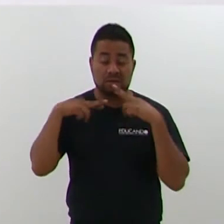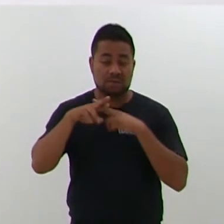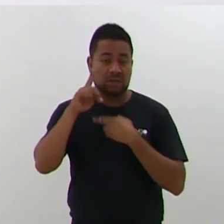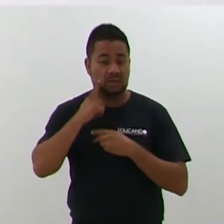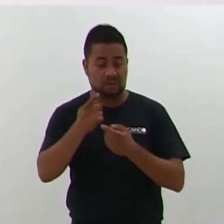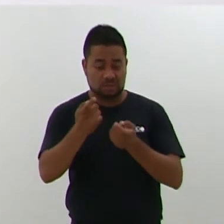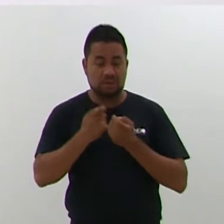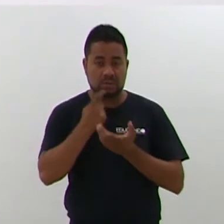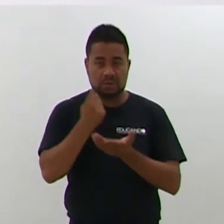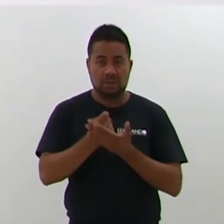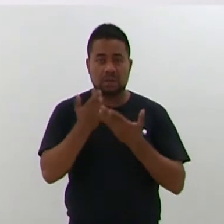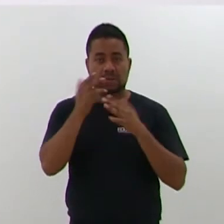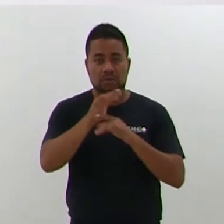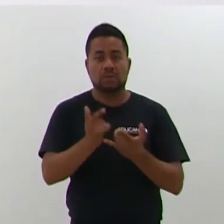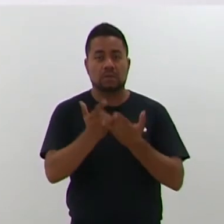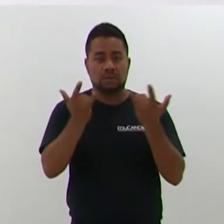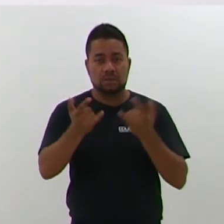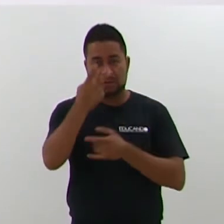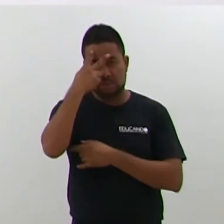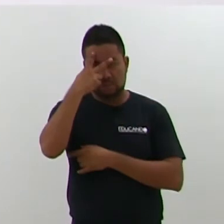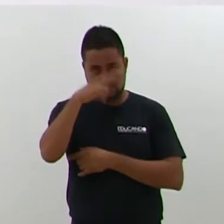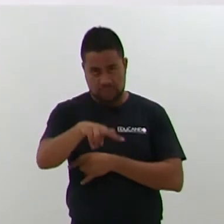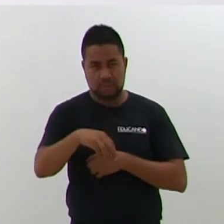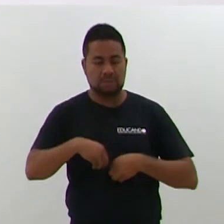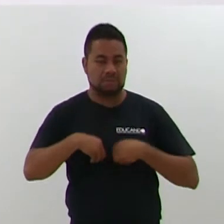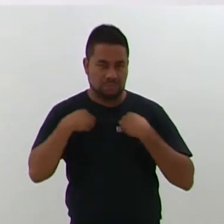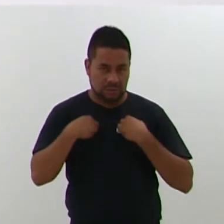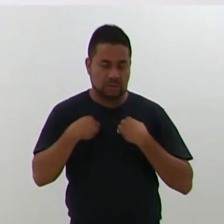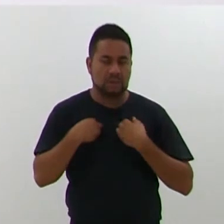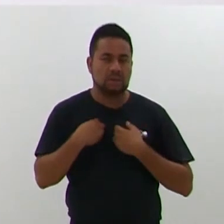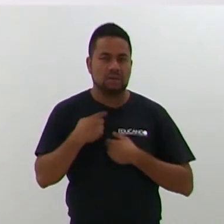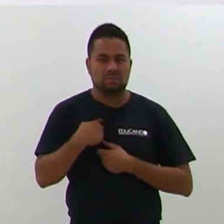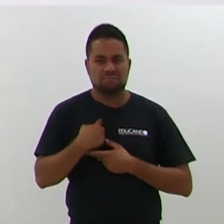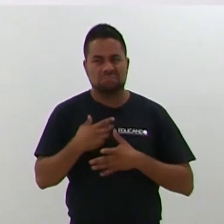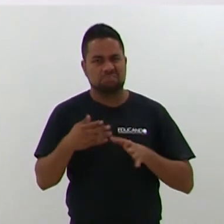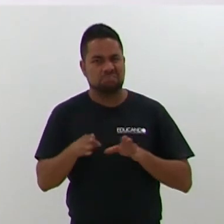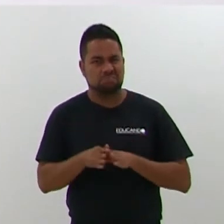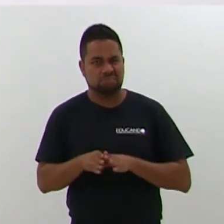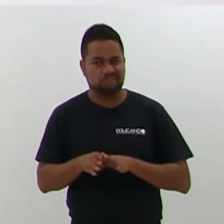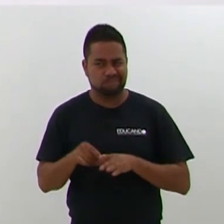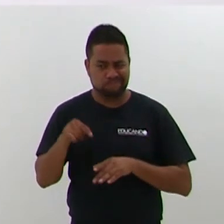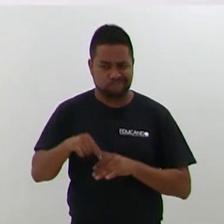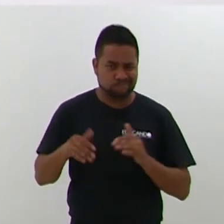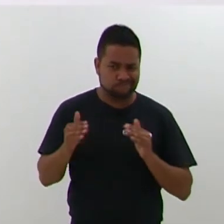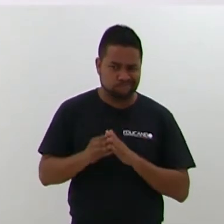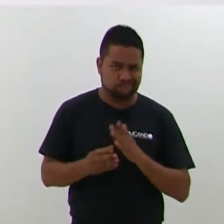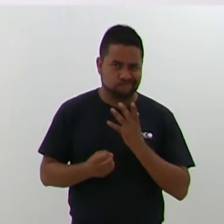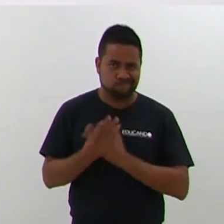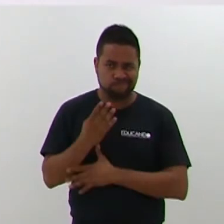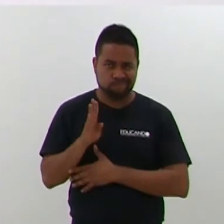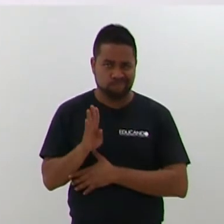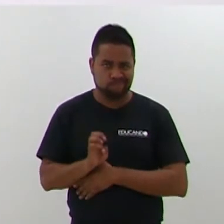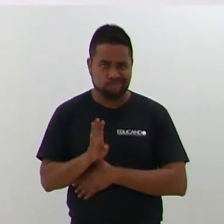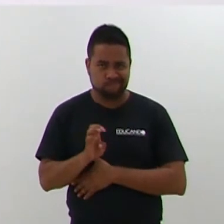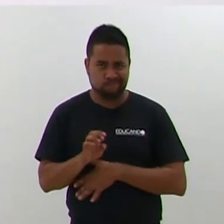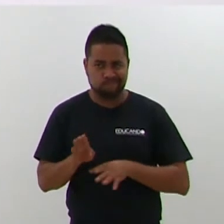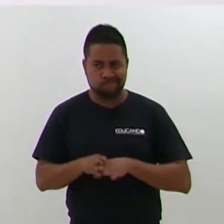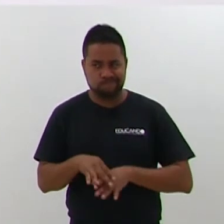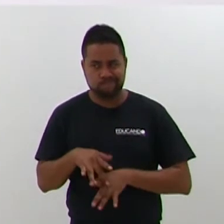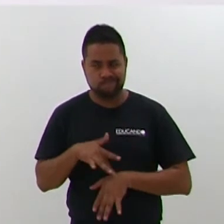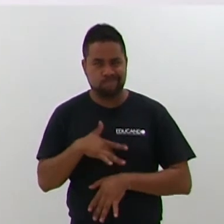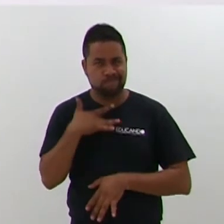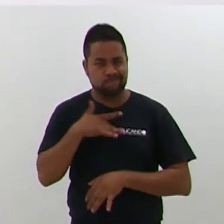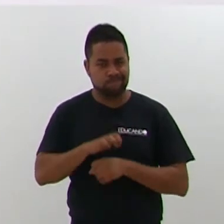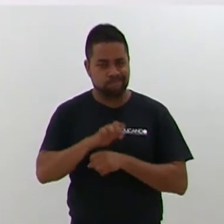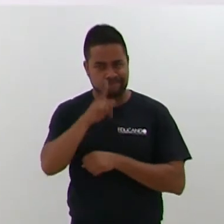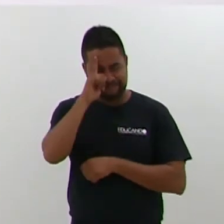la hidrografía de México. No me hago la idea de que en esta casa haya un bebé. Será una situación especial